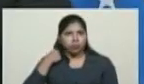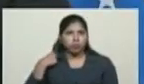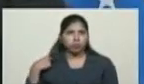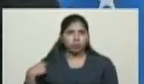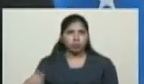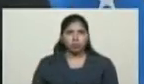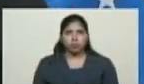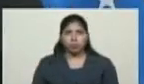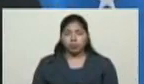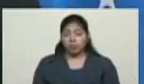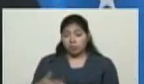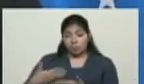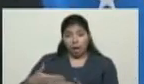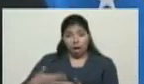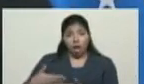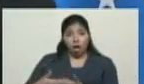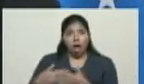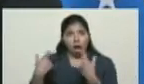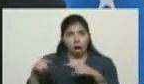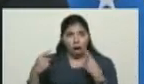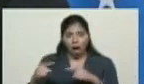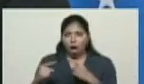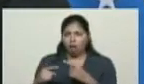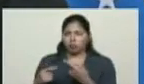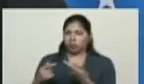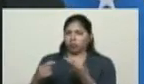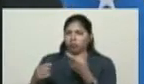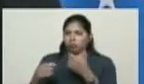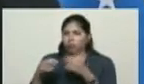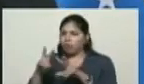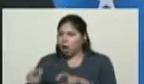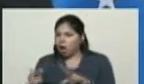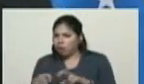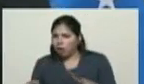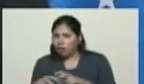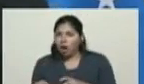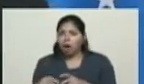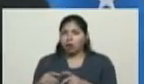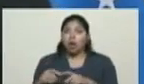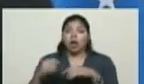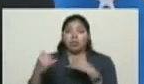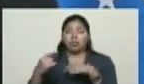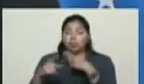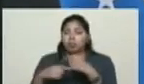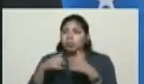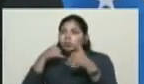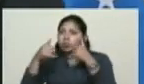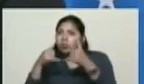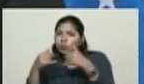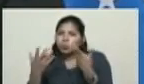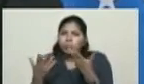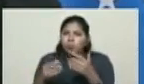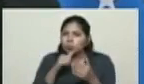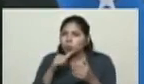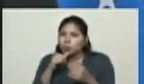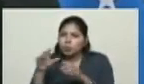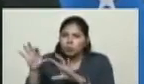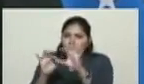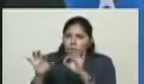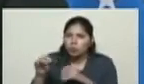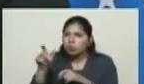Las evidencias, análisis telefónico e interrogatorios condujo a los organismos de